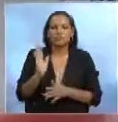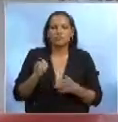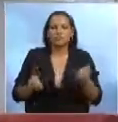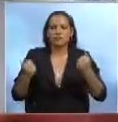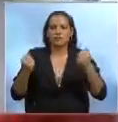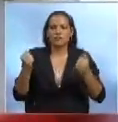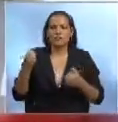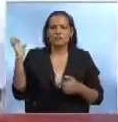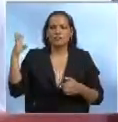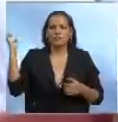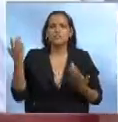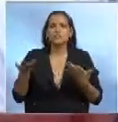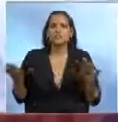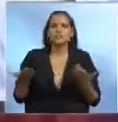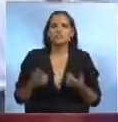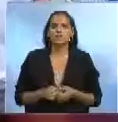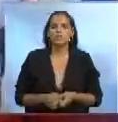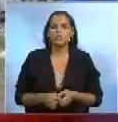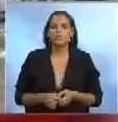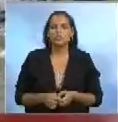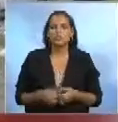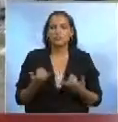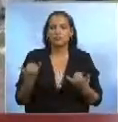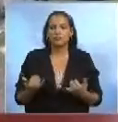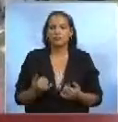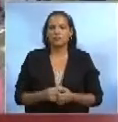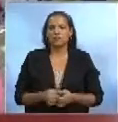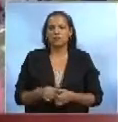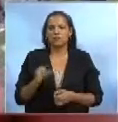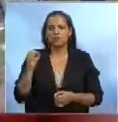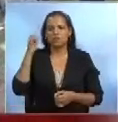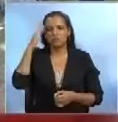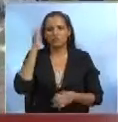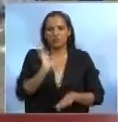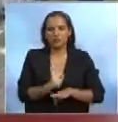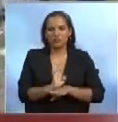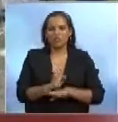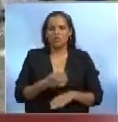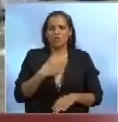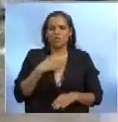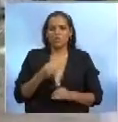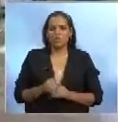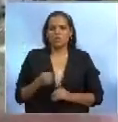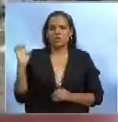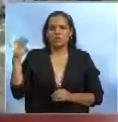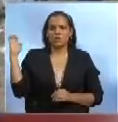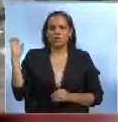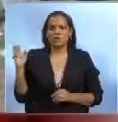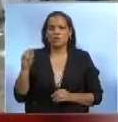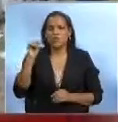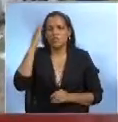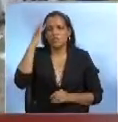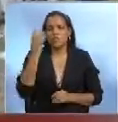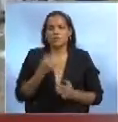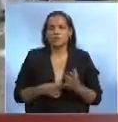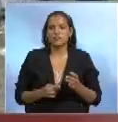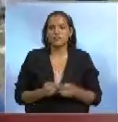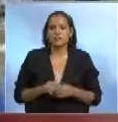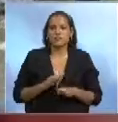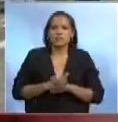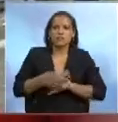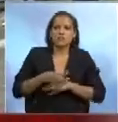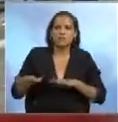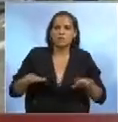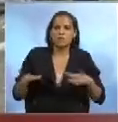circular? ¿Cómo van a circular? ¿Cómo van a llegar a las emergencias? Ahora, se sabe que Ecuador está en un estado de emergencia, no sabemos si va a venir un